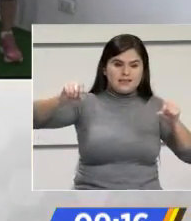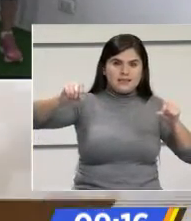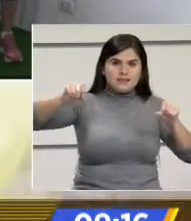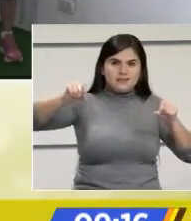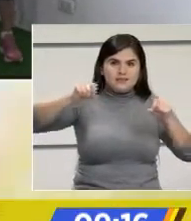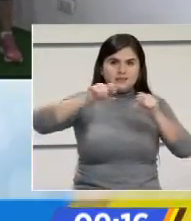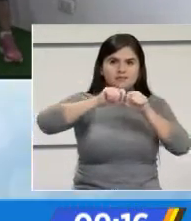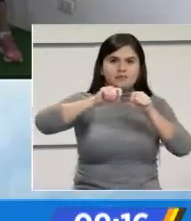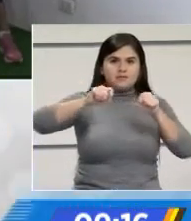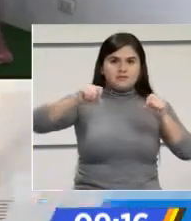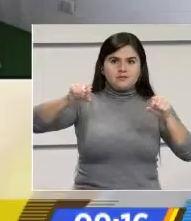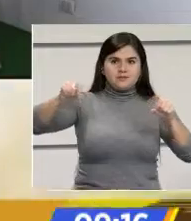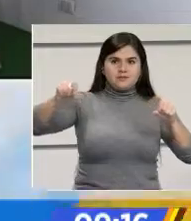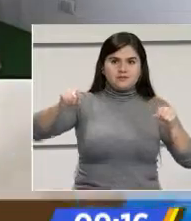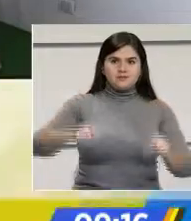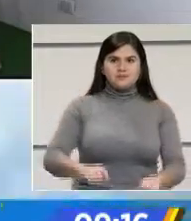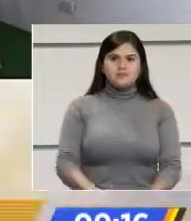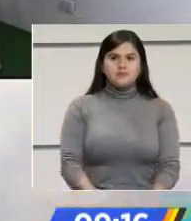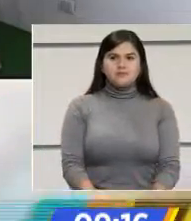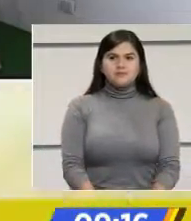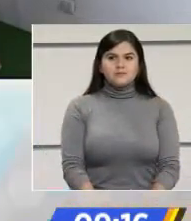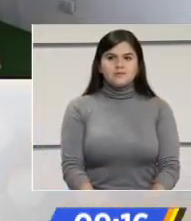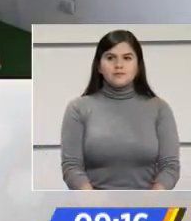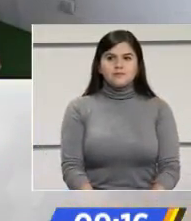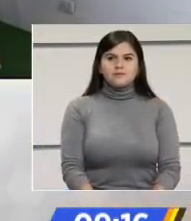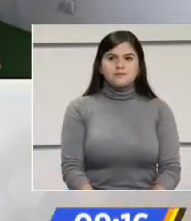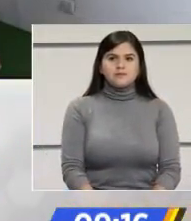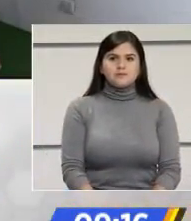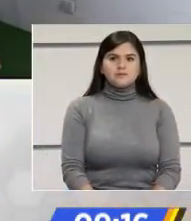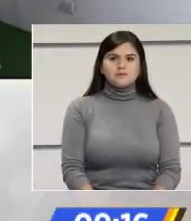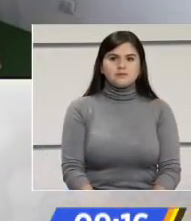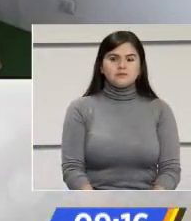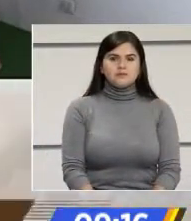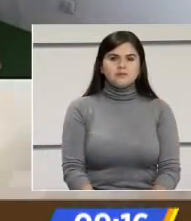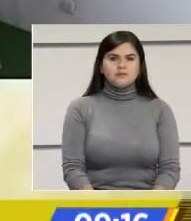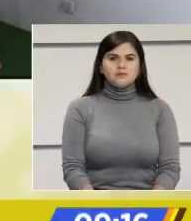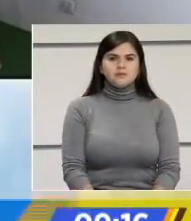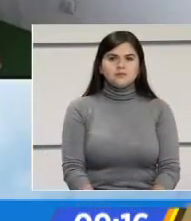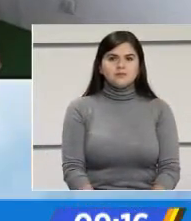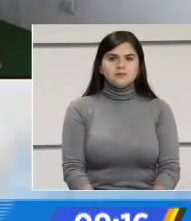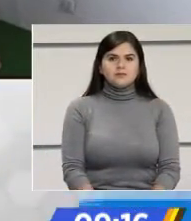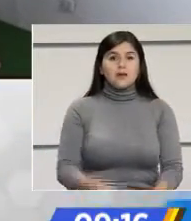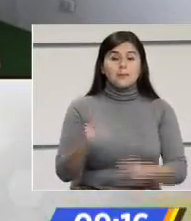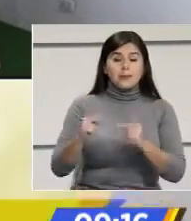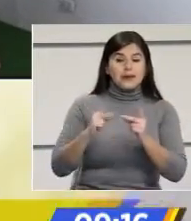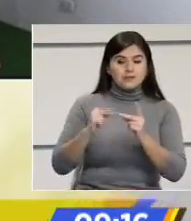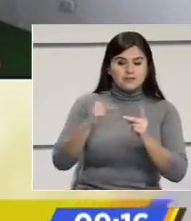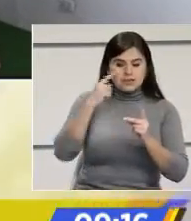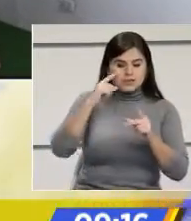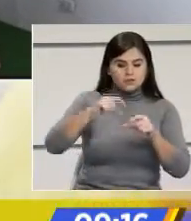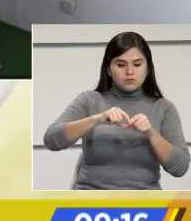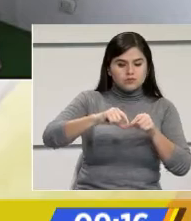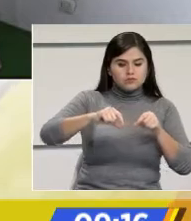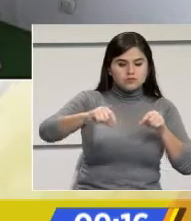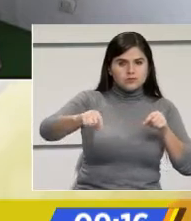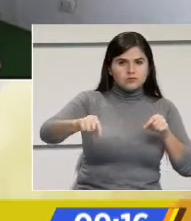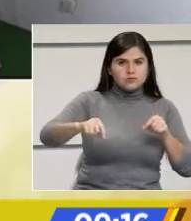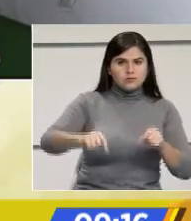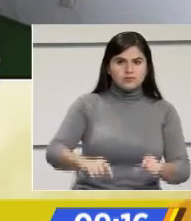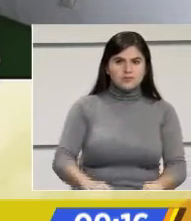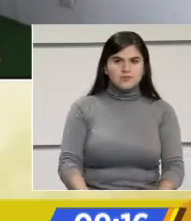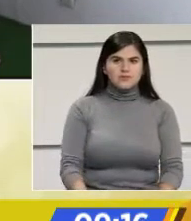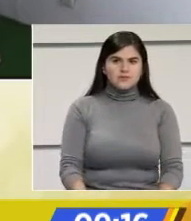bolsas mágicas. Ajá. Vamos a. Ah, ok, perfecto. Eso lo va a.